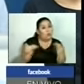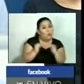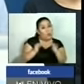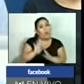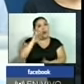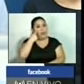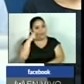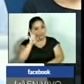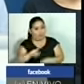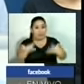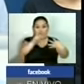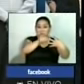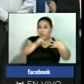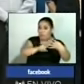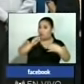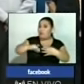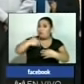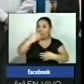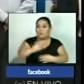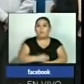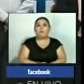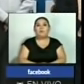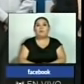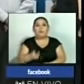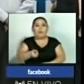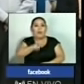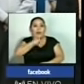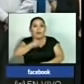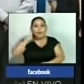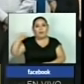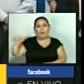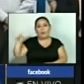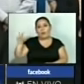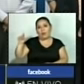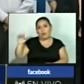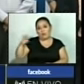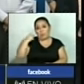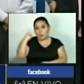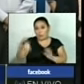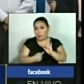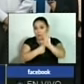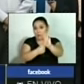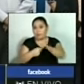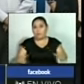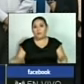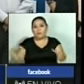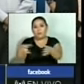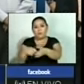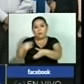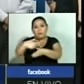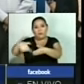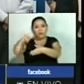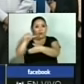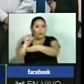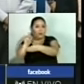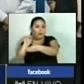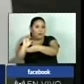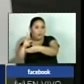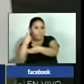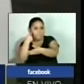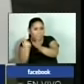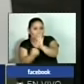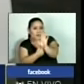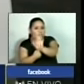a ver en unas 2-3 semanas. Javier Simán aprovechó para presentar al nuevo Comité Ejecutivo de la Asociación Nacional de la Empresa